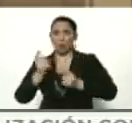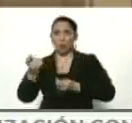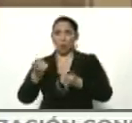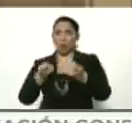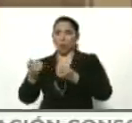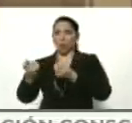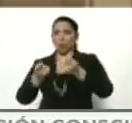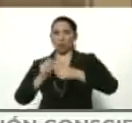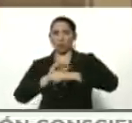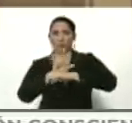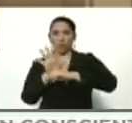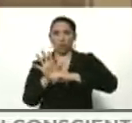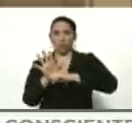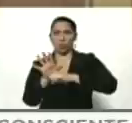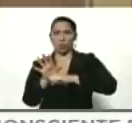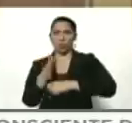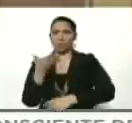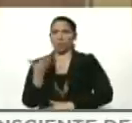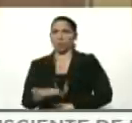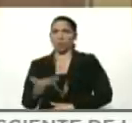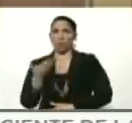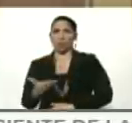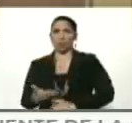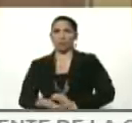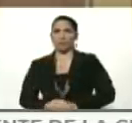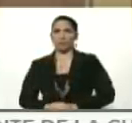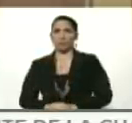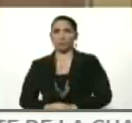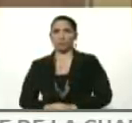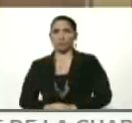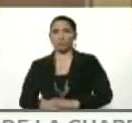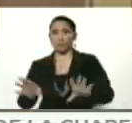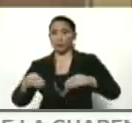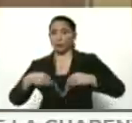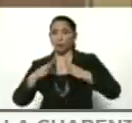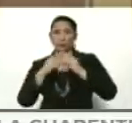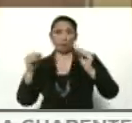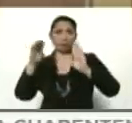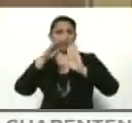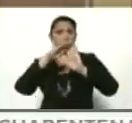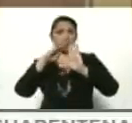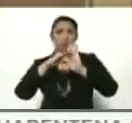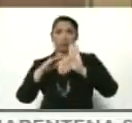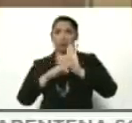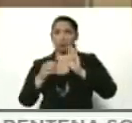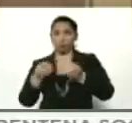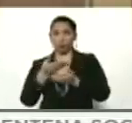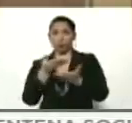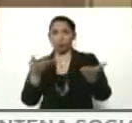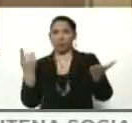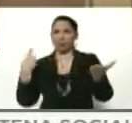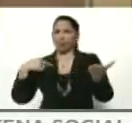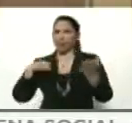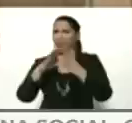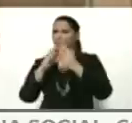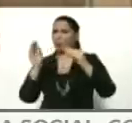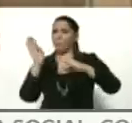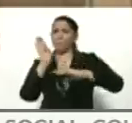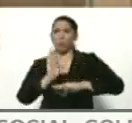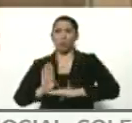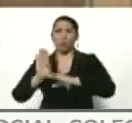del COVID-19, es muy importante que se tomen todas las medidas. Allí están, tienen todo para